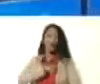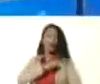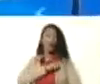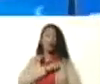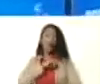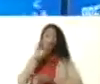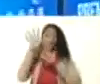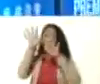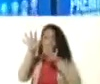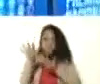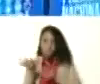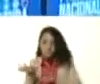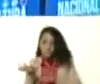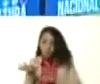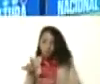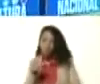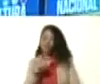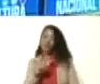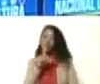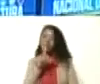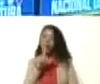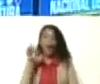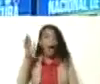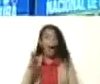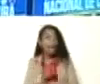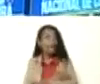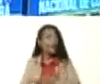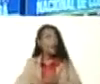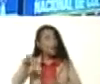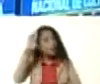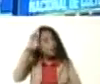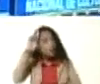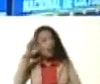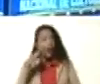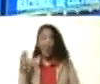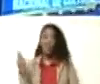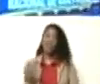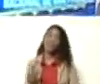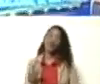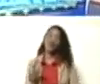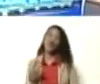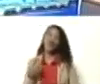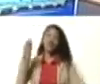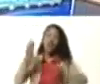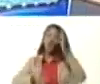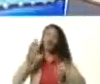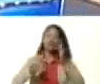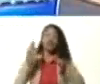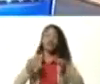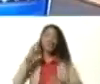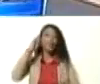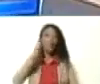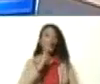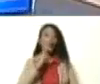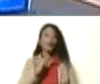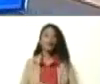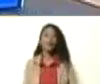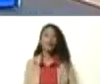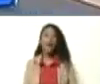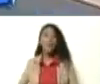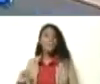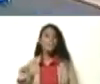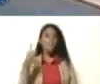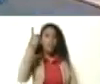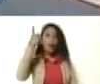fue rendirse ante las razones, ante la verdad y ante la justicia de Bolívar. Primero